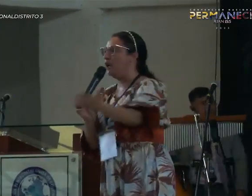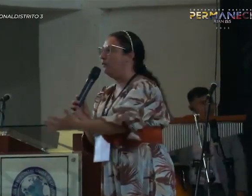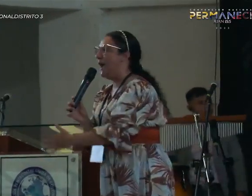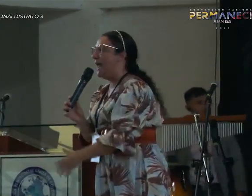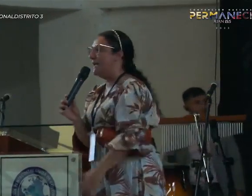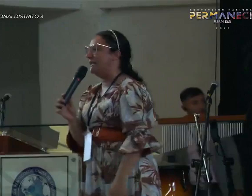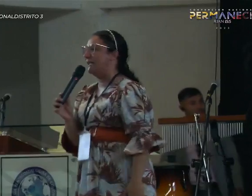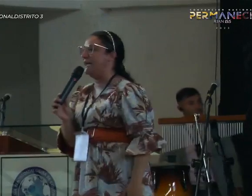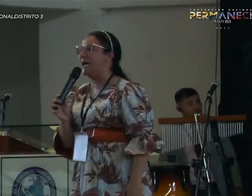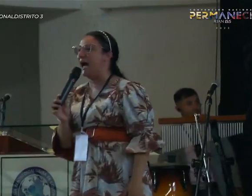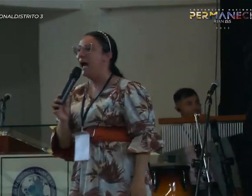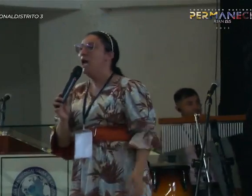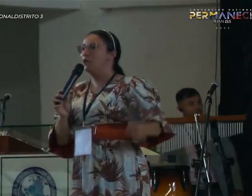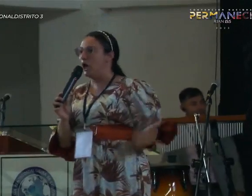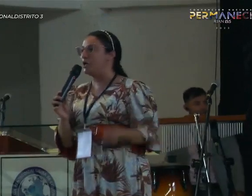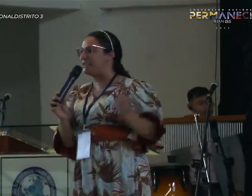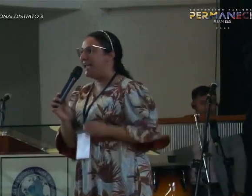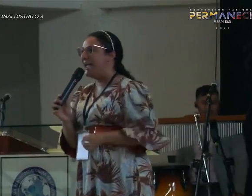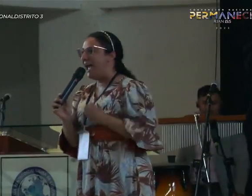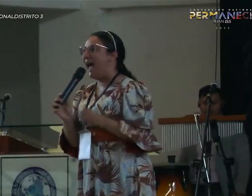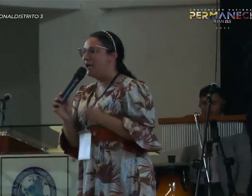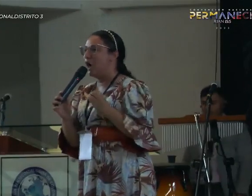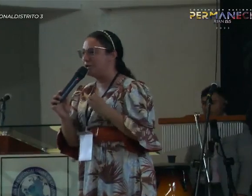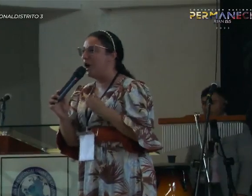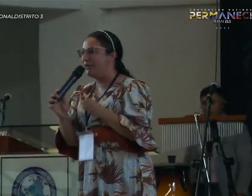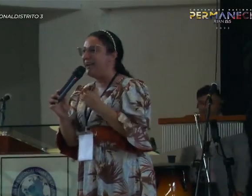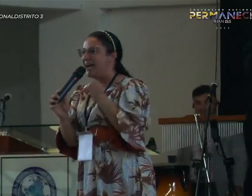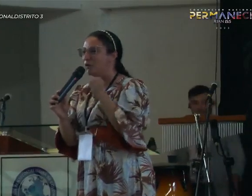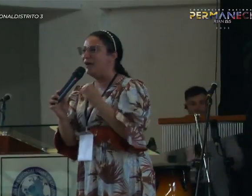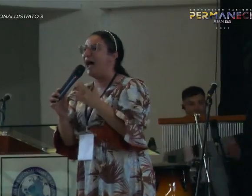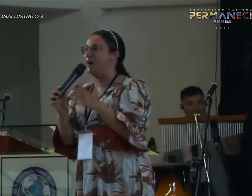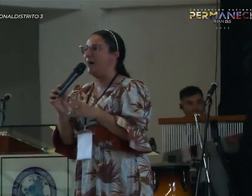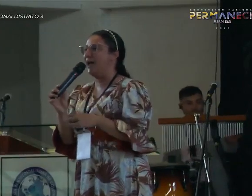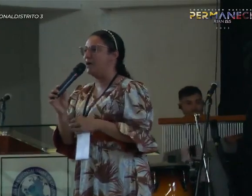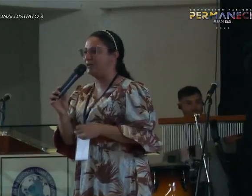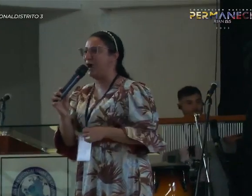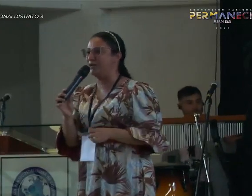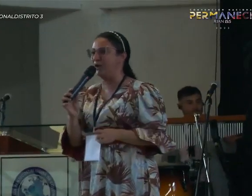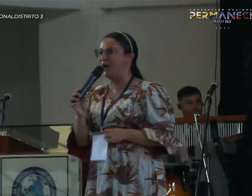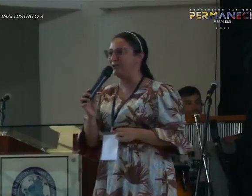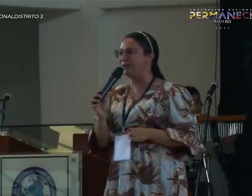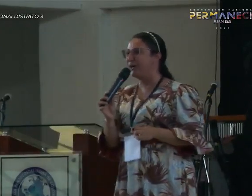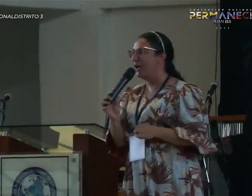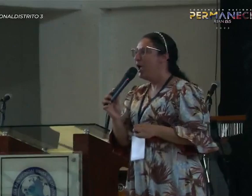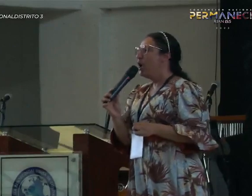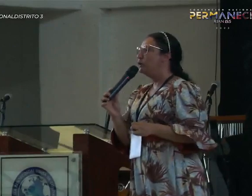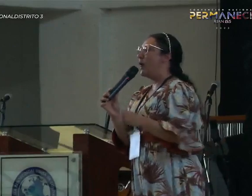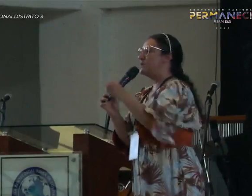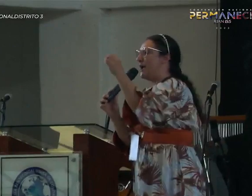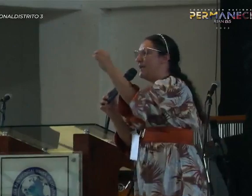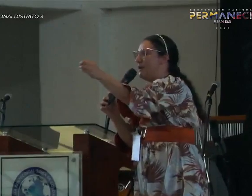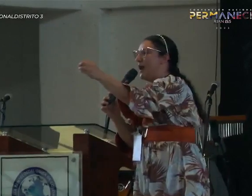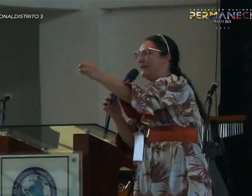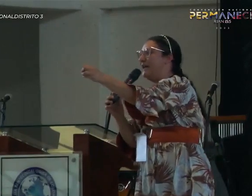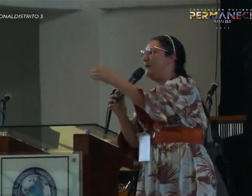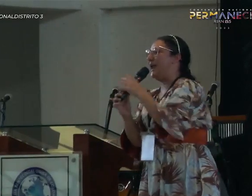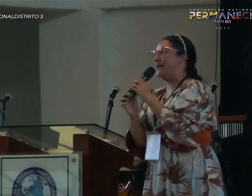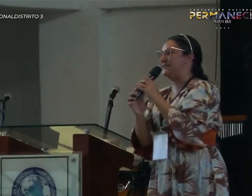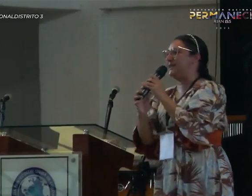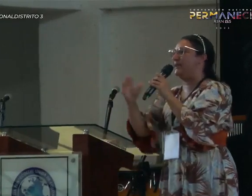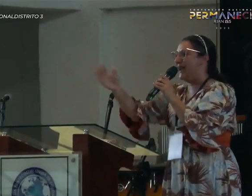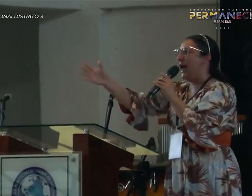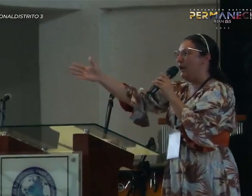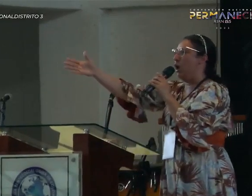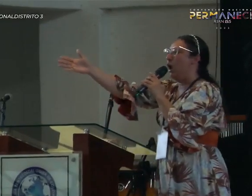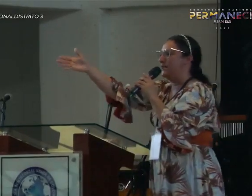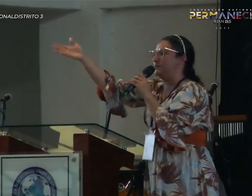se nos fue la energía, Dios tiene algo sobrenatural para nosotros. Tú has venido aquí para